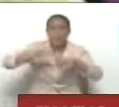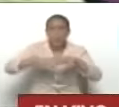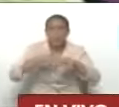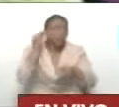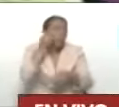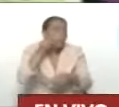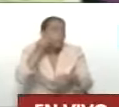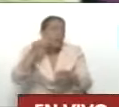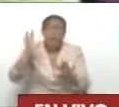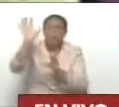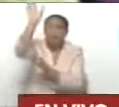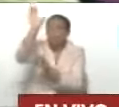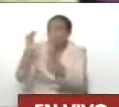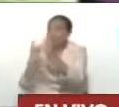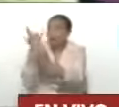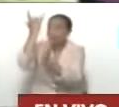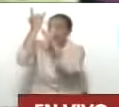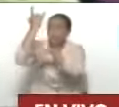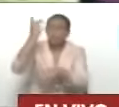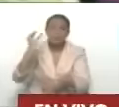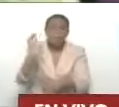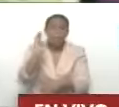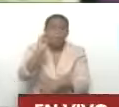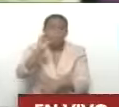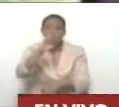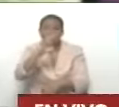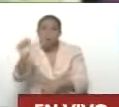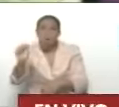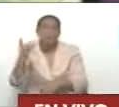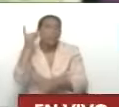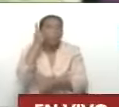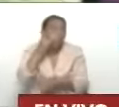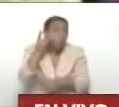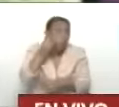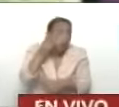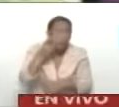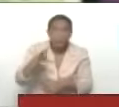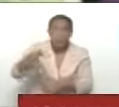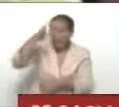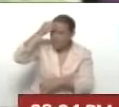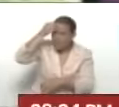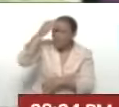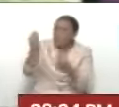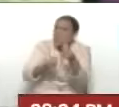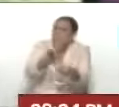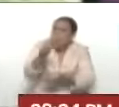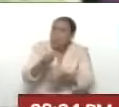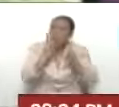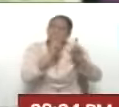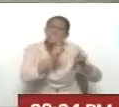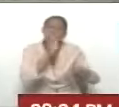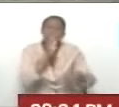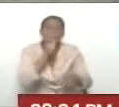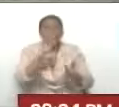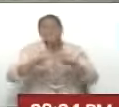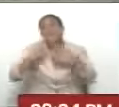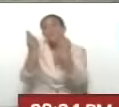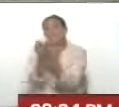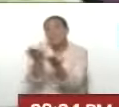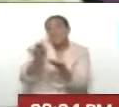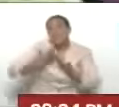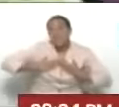de árbol, mora, durazno. ¿Y tú aprendiste eso de la siembra cómo? Cuéntame. Sí, bueno, con mis familiares